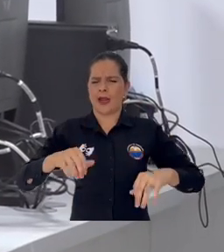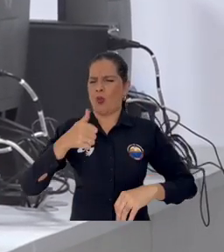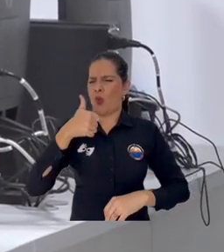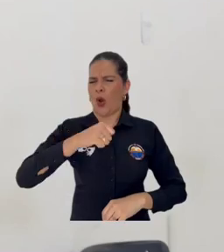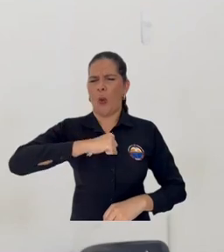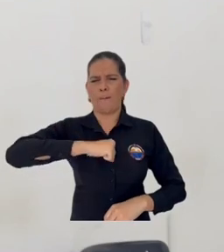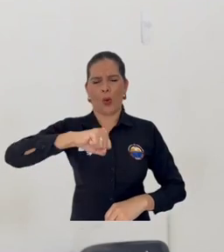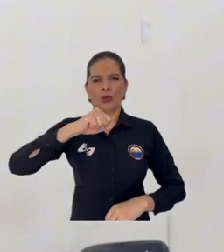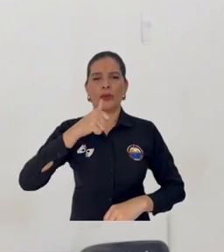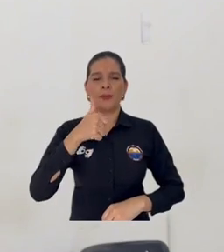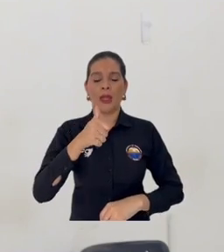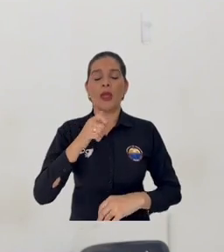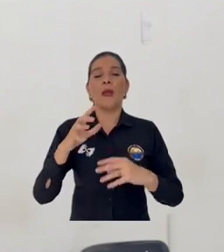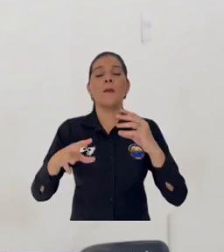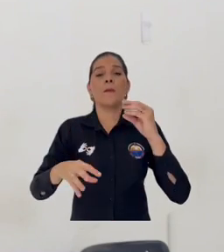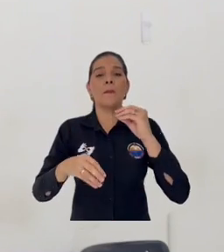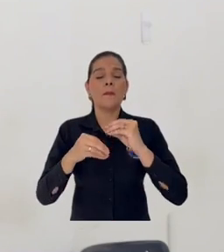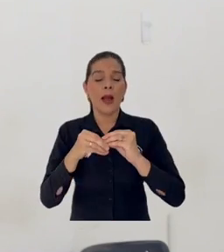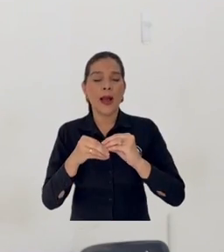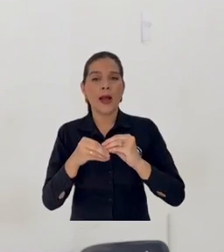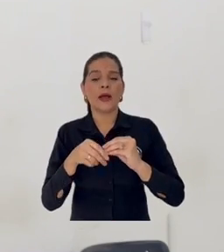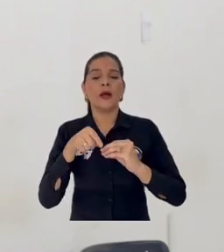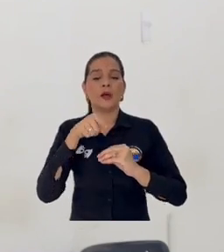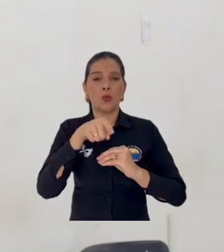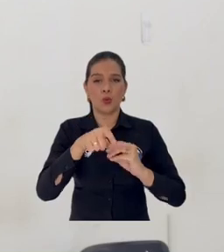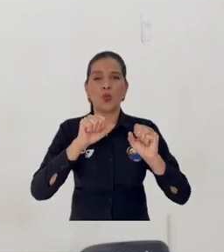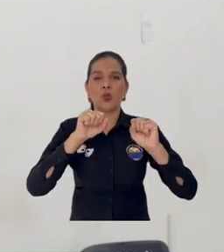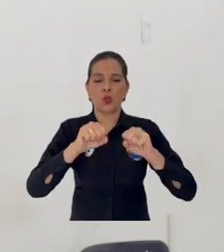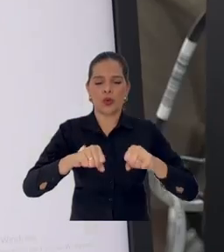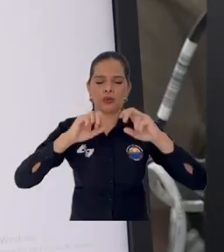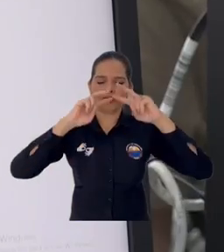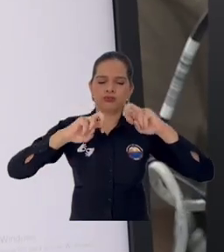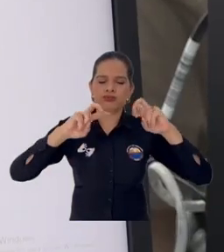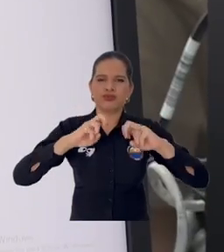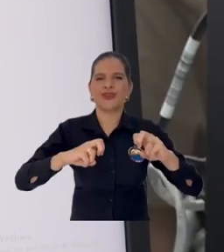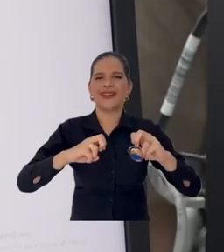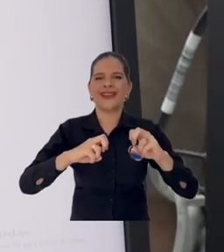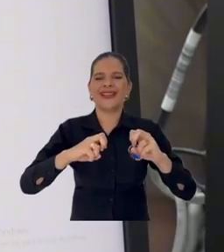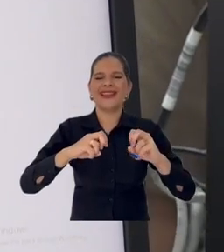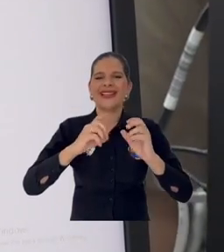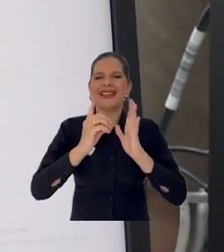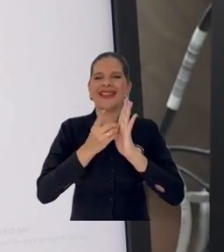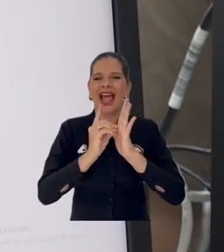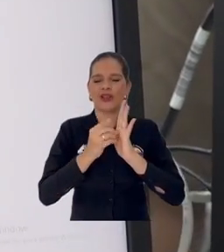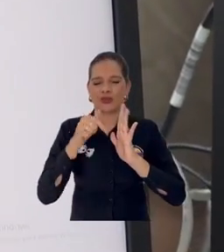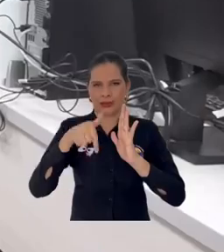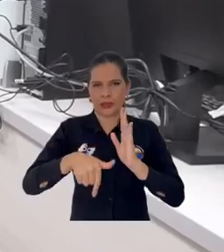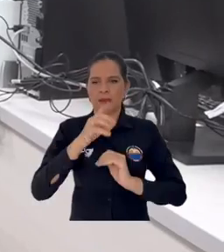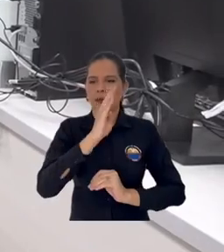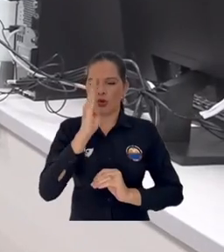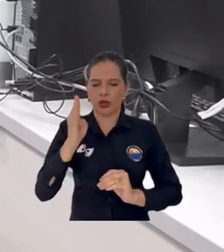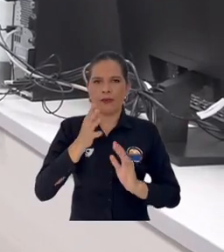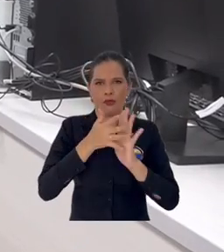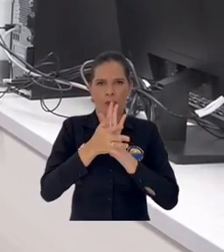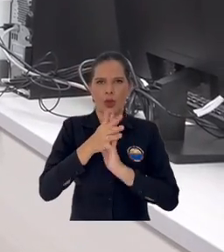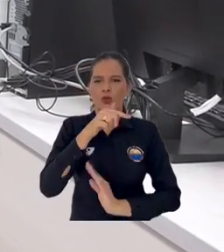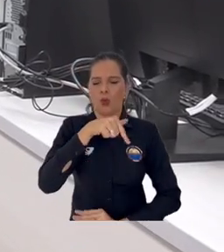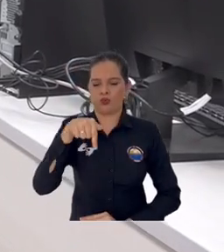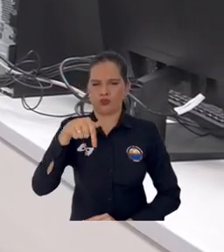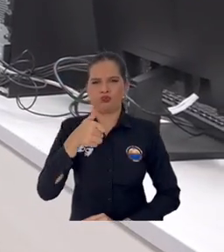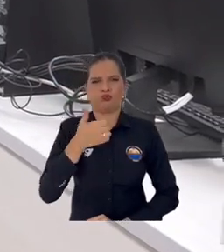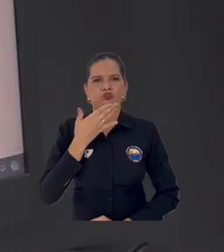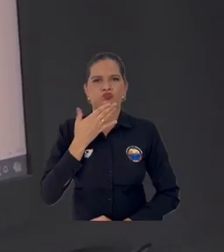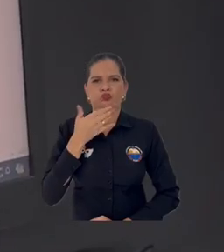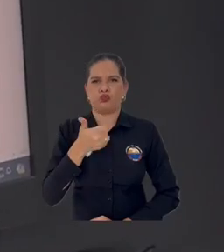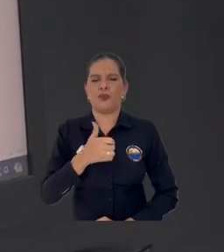de alta y permiten pues hacer las investigaciones desde las bases de datos de biblioteca.